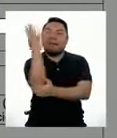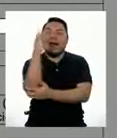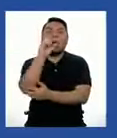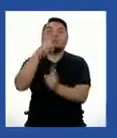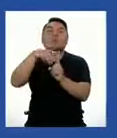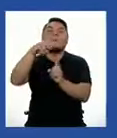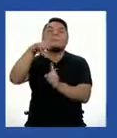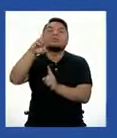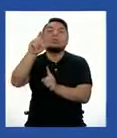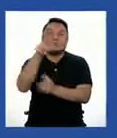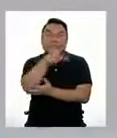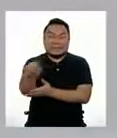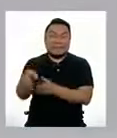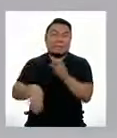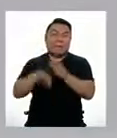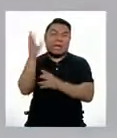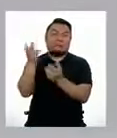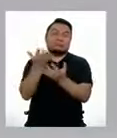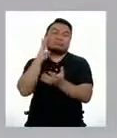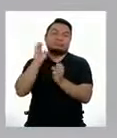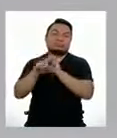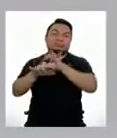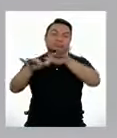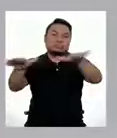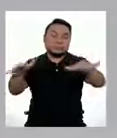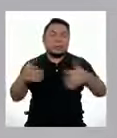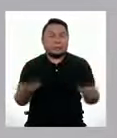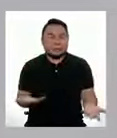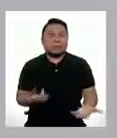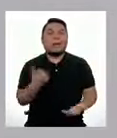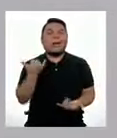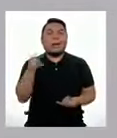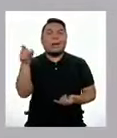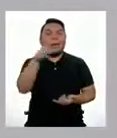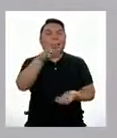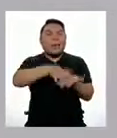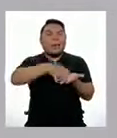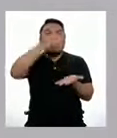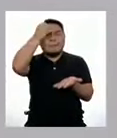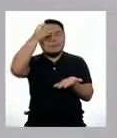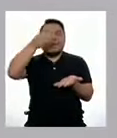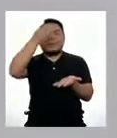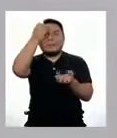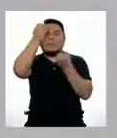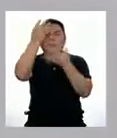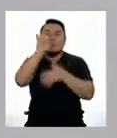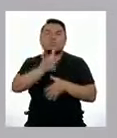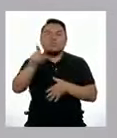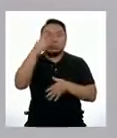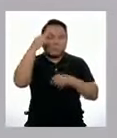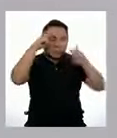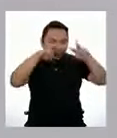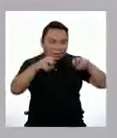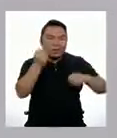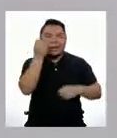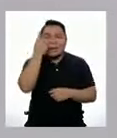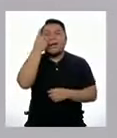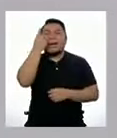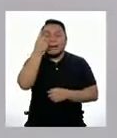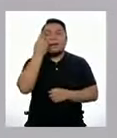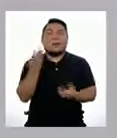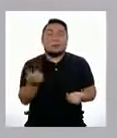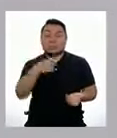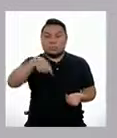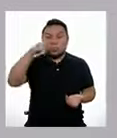ladrilleras. Como has podido notar, hay muchas cosas que se pueden aprender e información que podemos usar y entender mejor